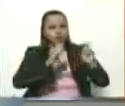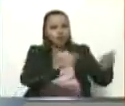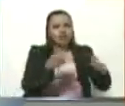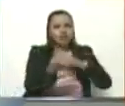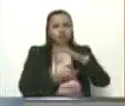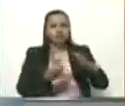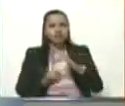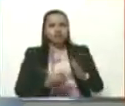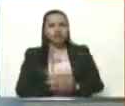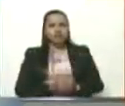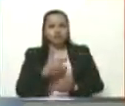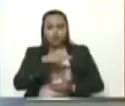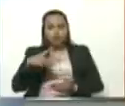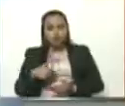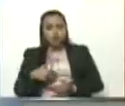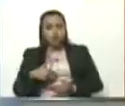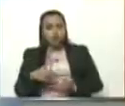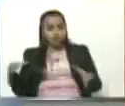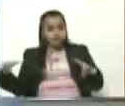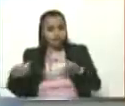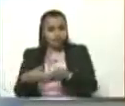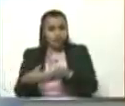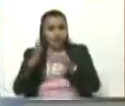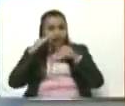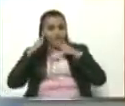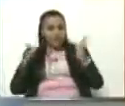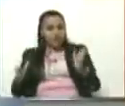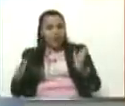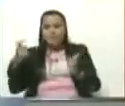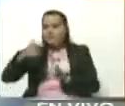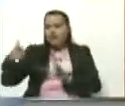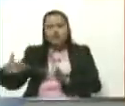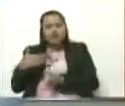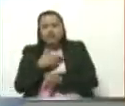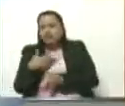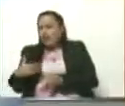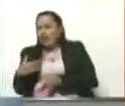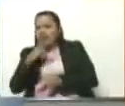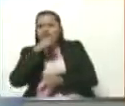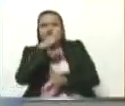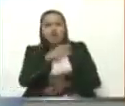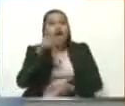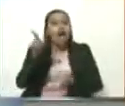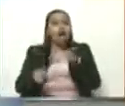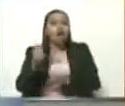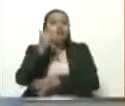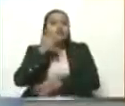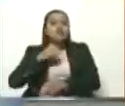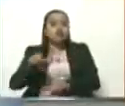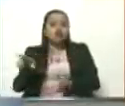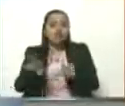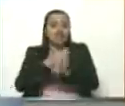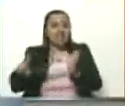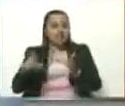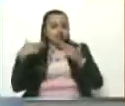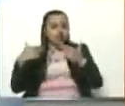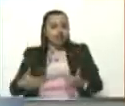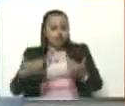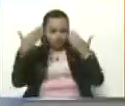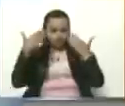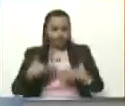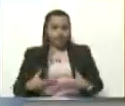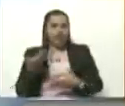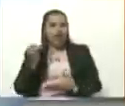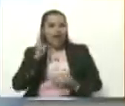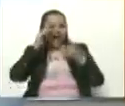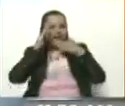garantizamos que aquellas personas que necesiten denunciar una presunta violación de sus derechos humanos reciban